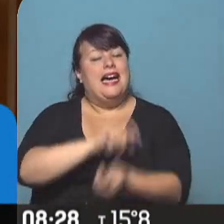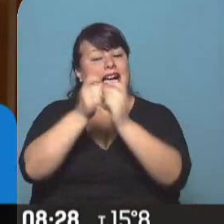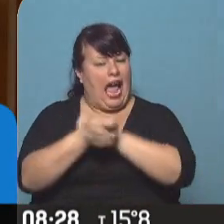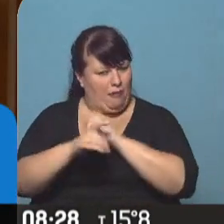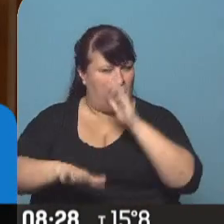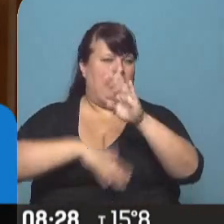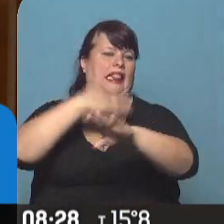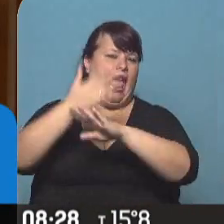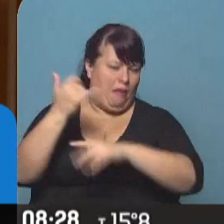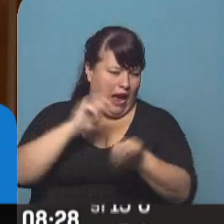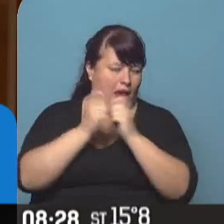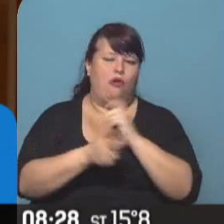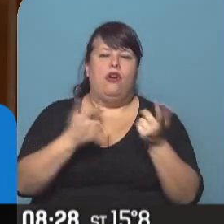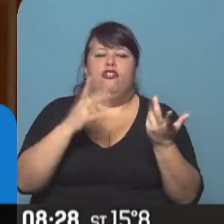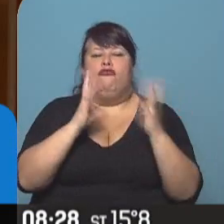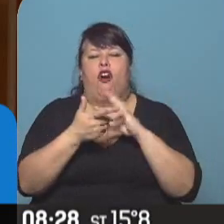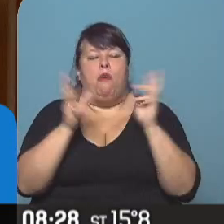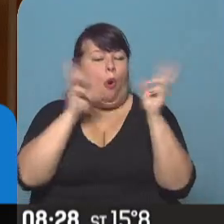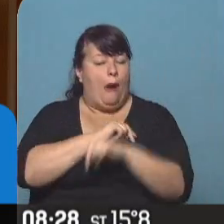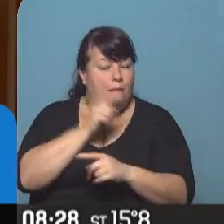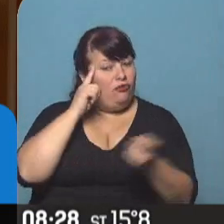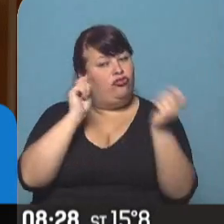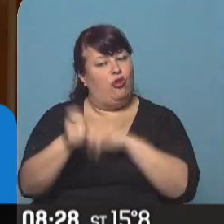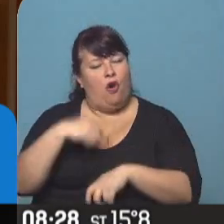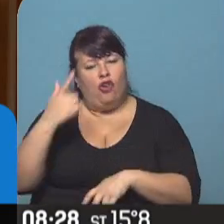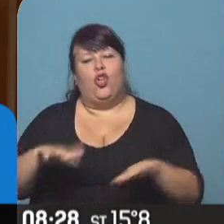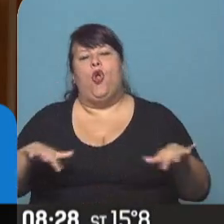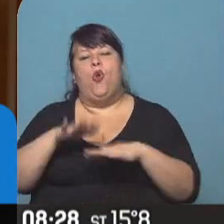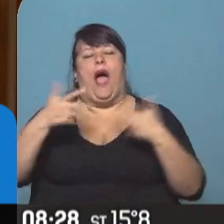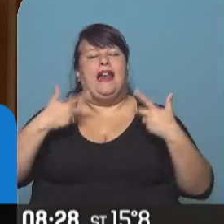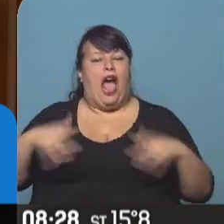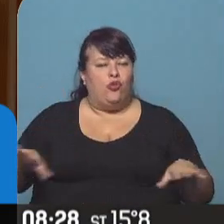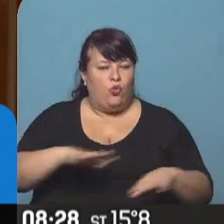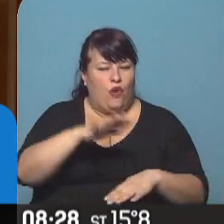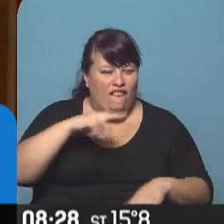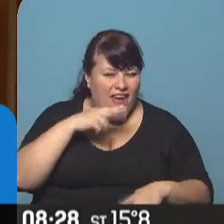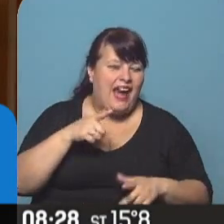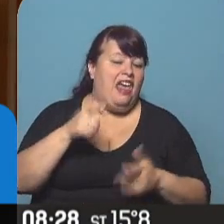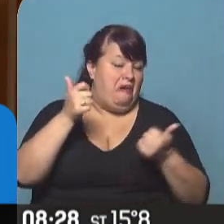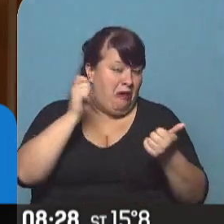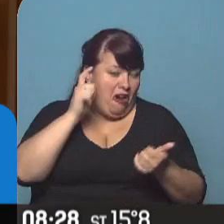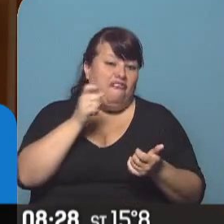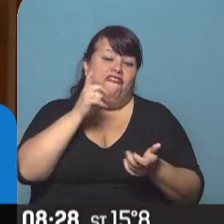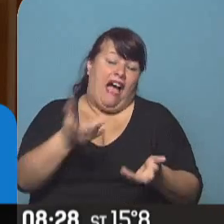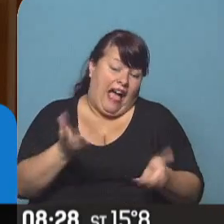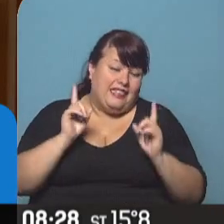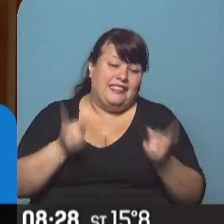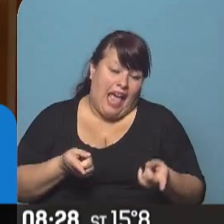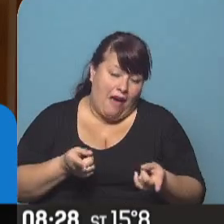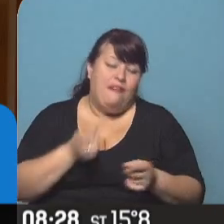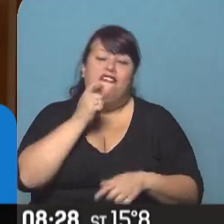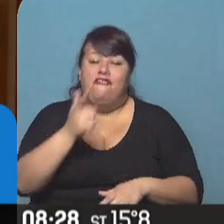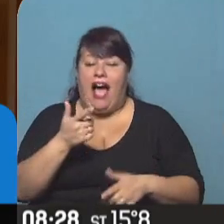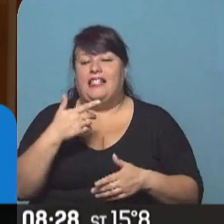producen cada tanto porque se agota un modelo el del espacio verde este era lo que funcionaba era fácil de hacer también y es